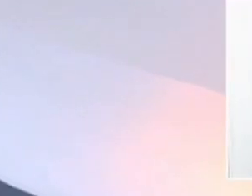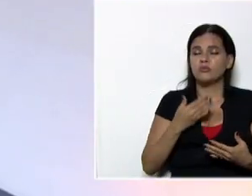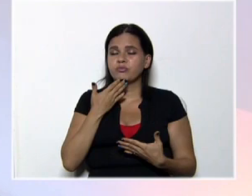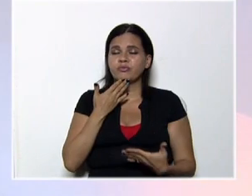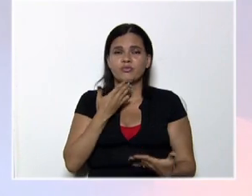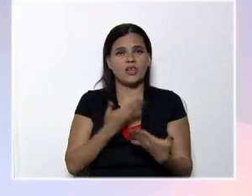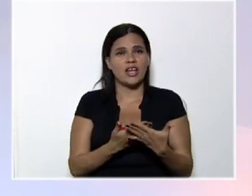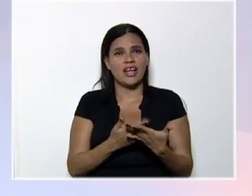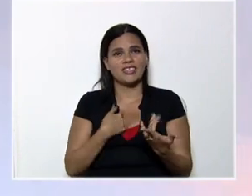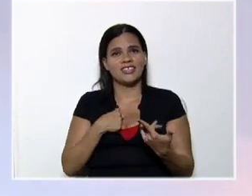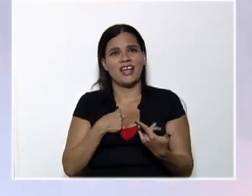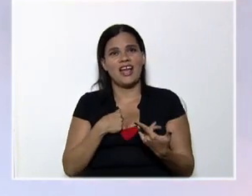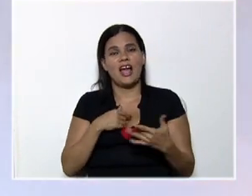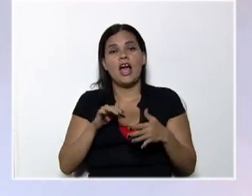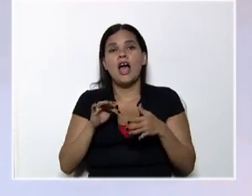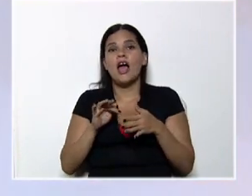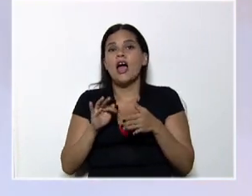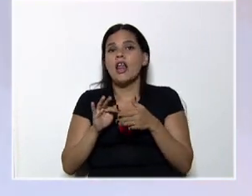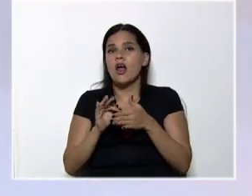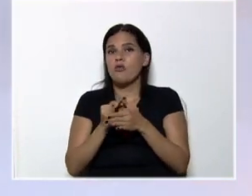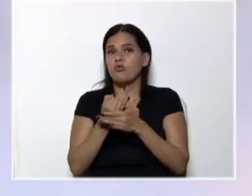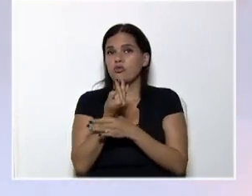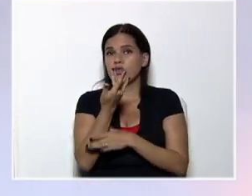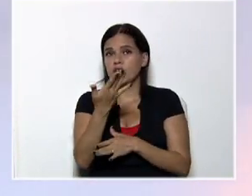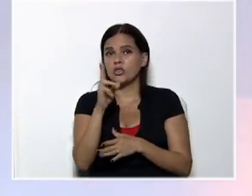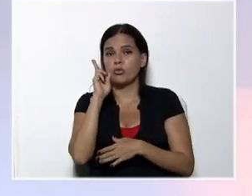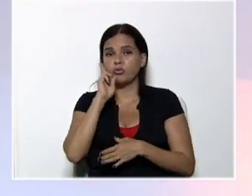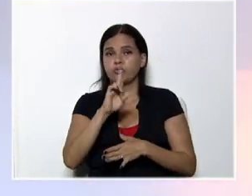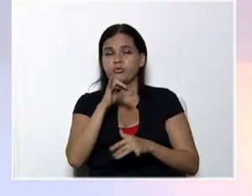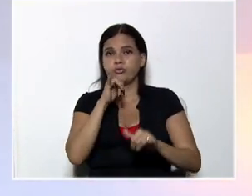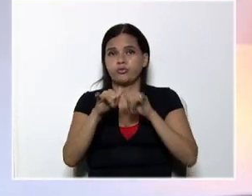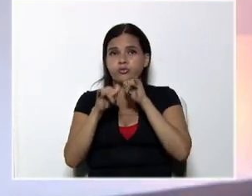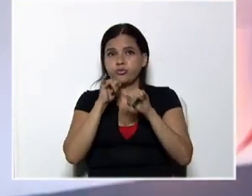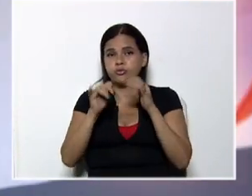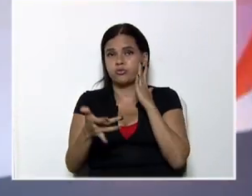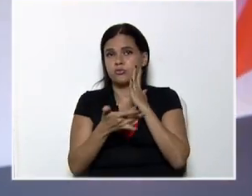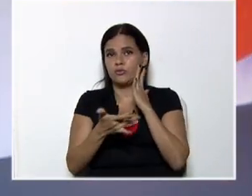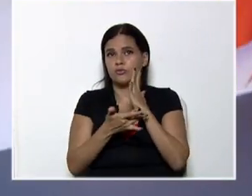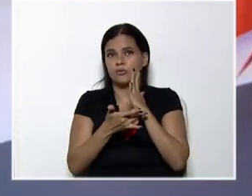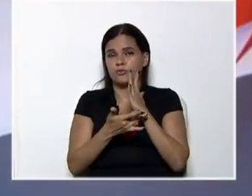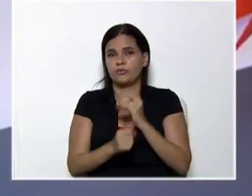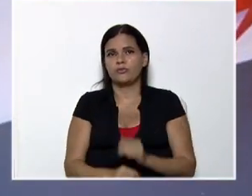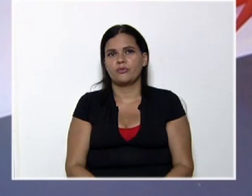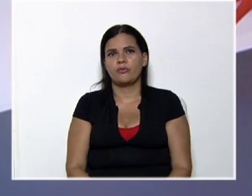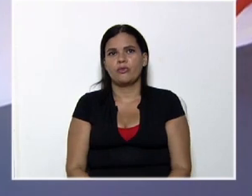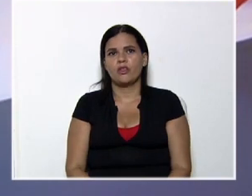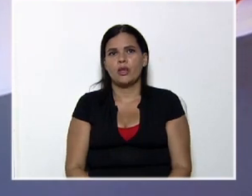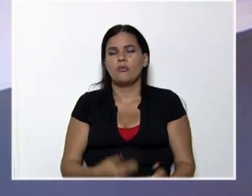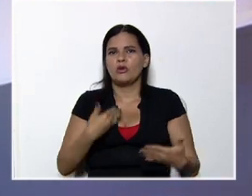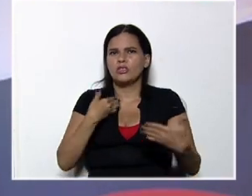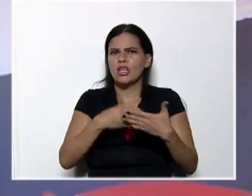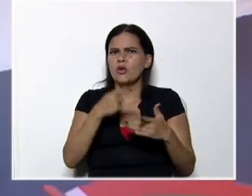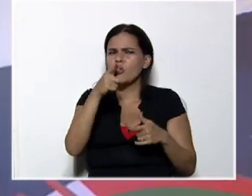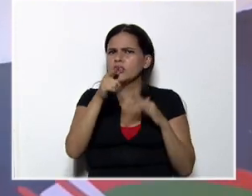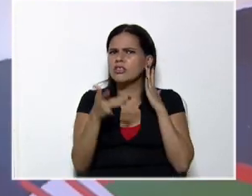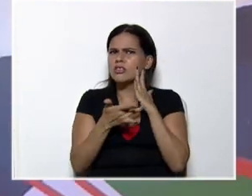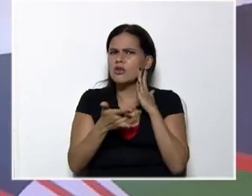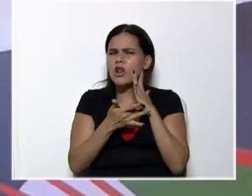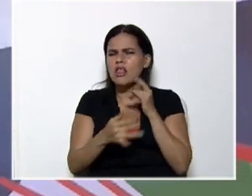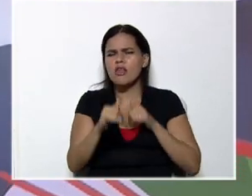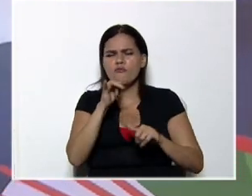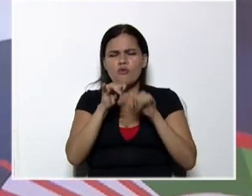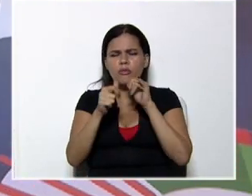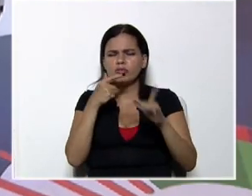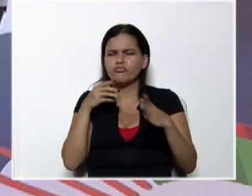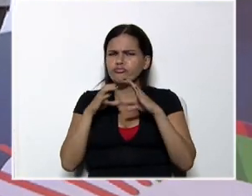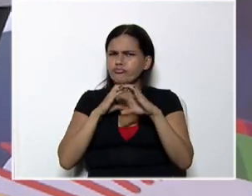Muchísimas gracias a la Fundación Bolivariana de Informática y Telemática, Fundavic, por cerrar con esas tecnologías de